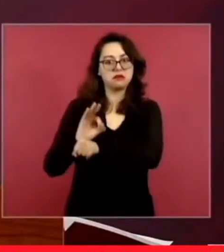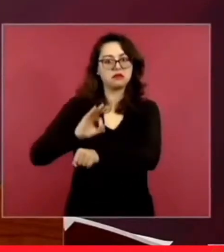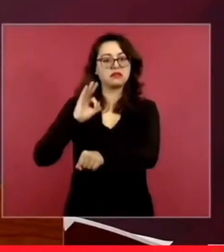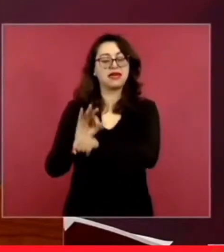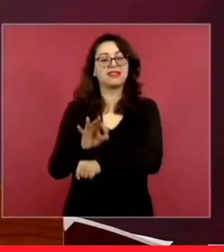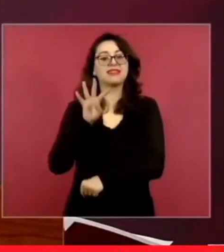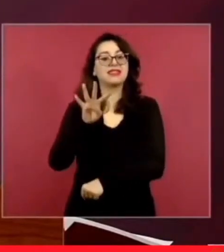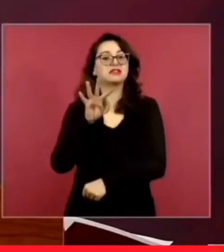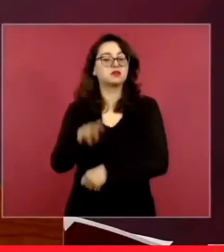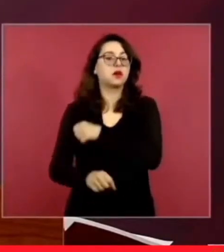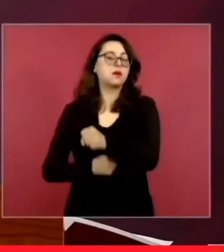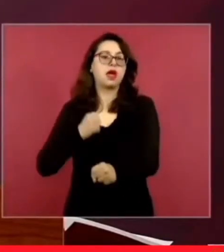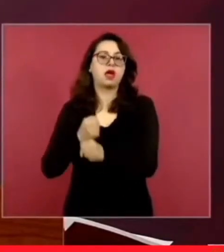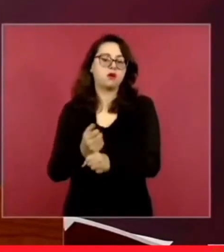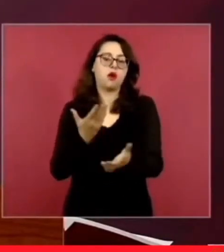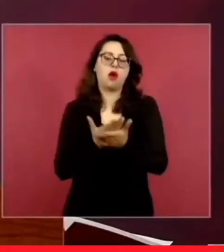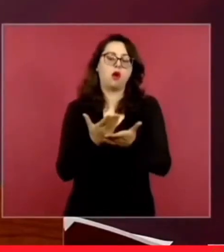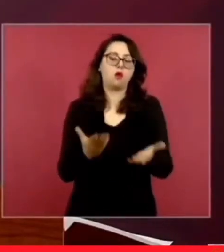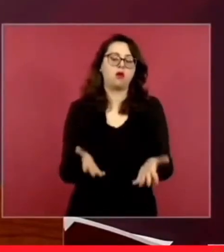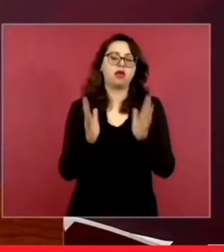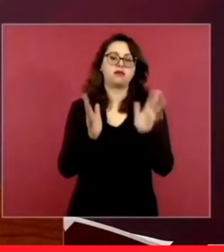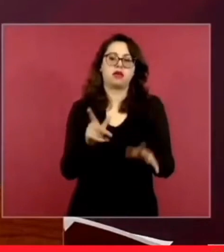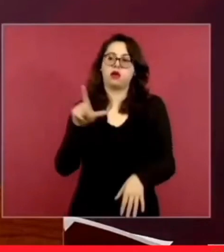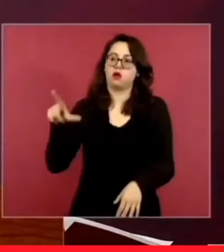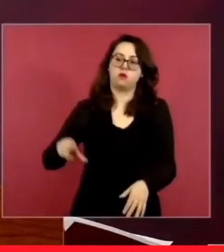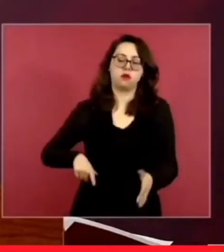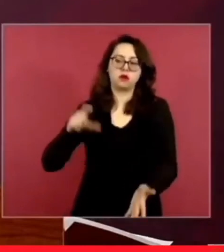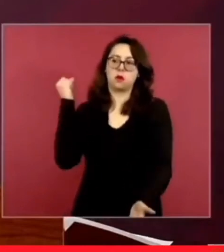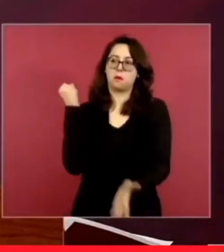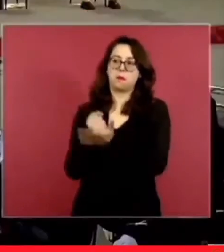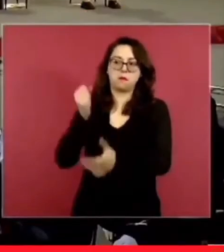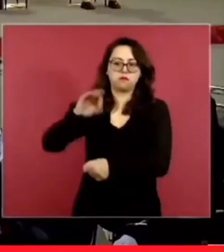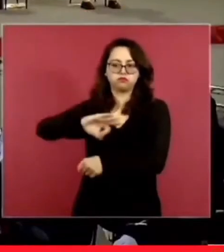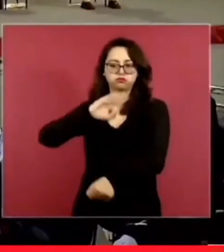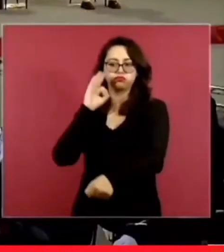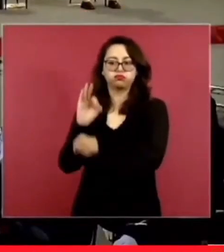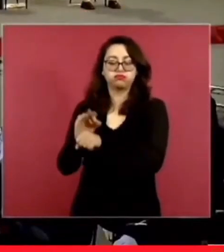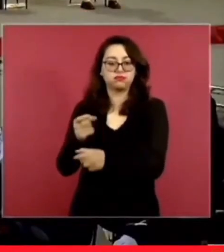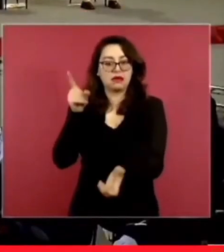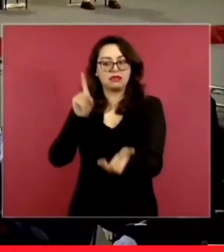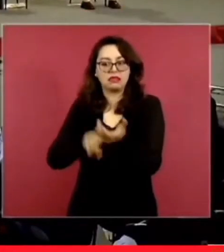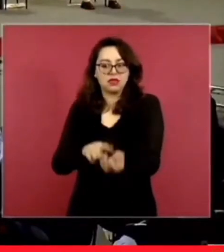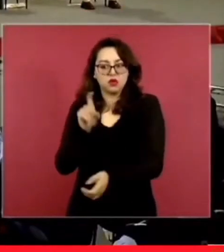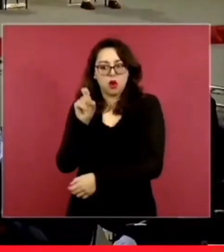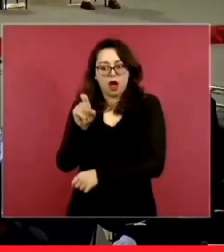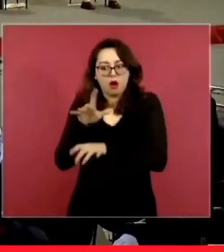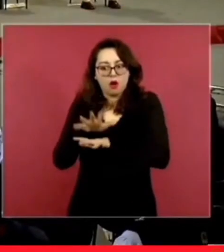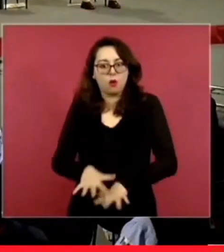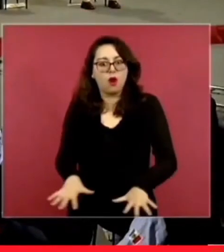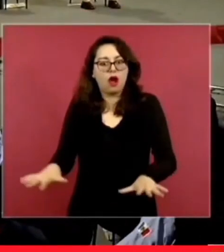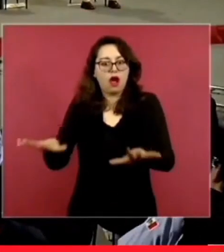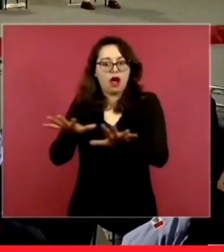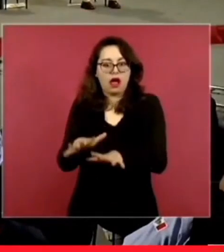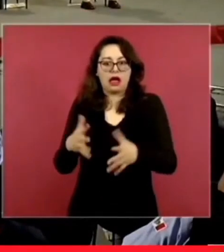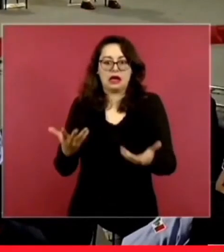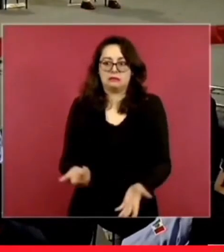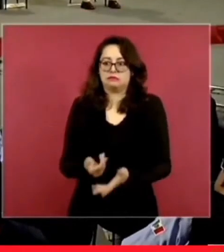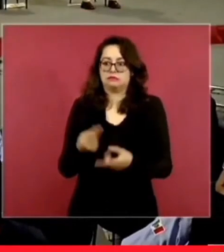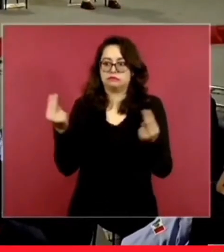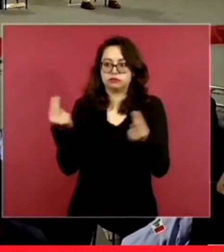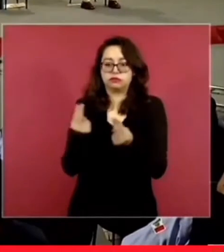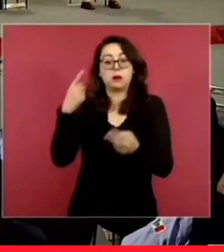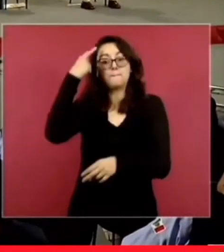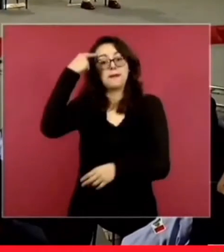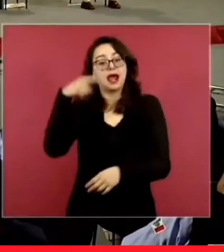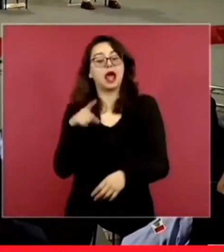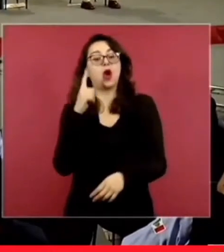y contribuye a la protección de las zonas de filtración de agua que suministran este vital líquido a más de 1 millón de